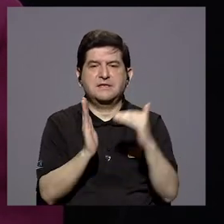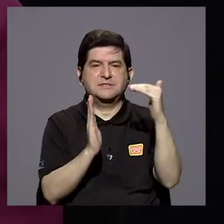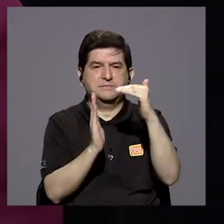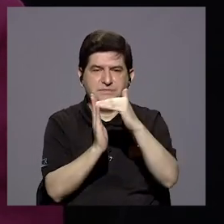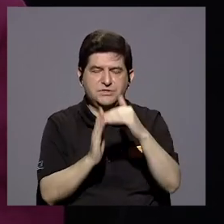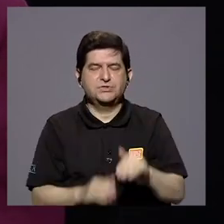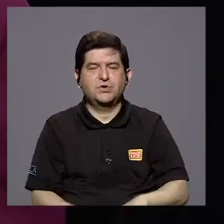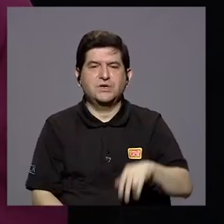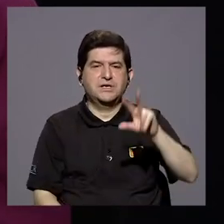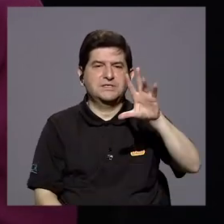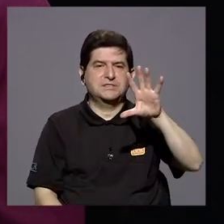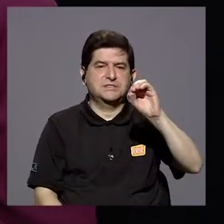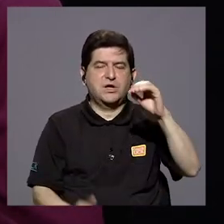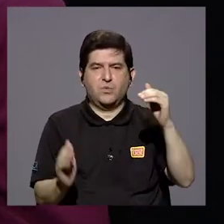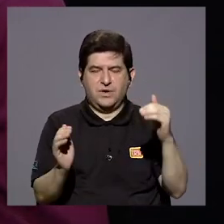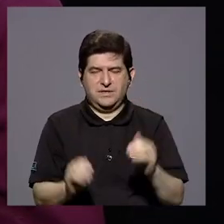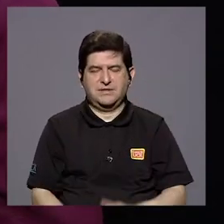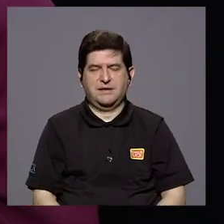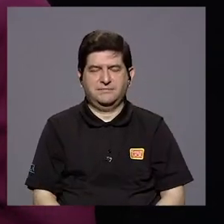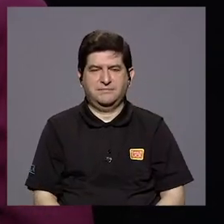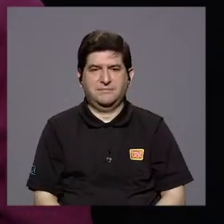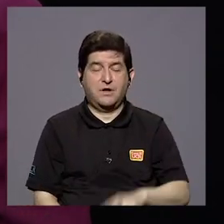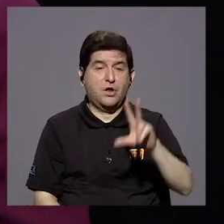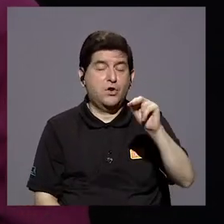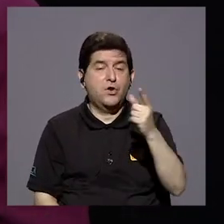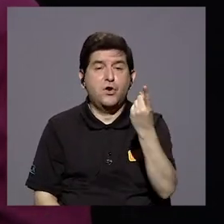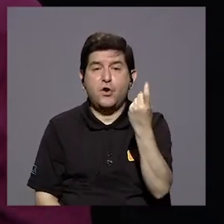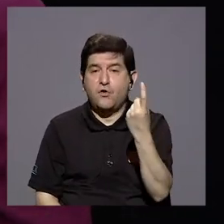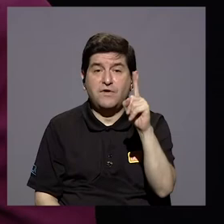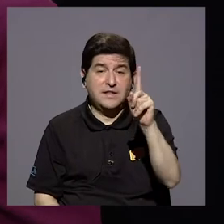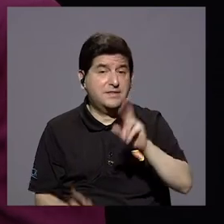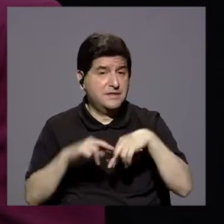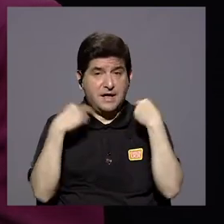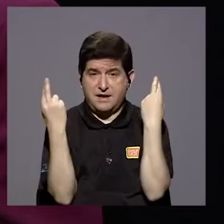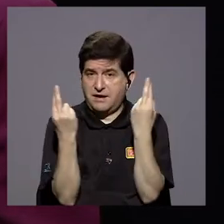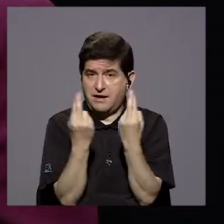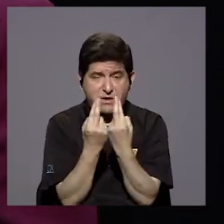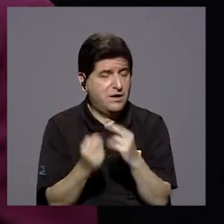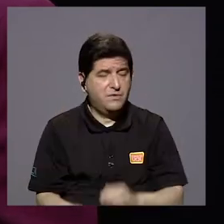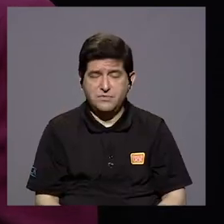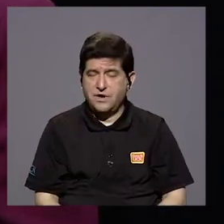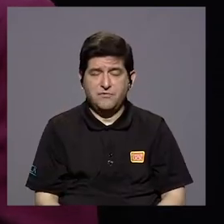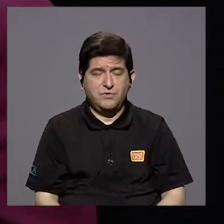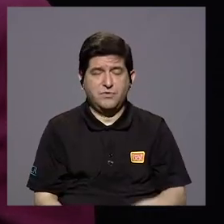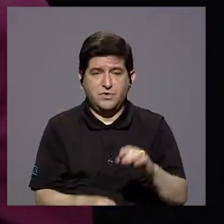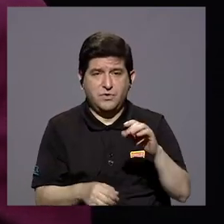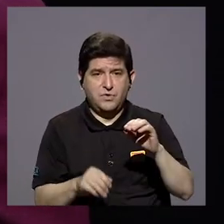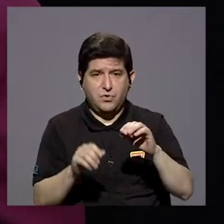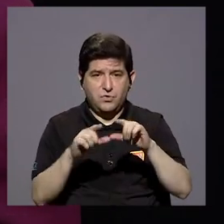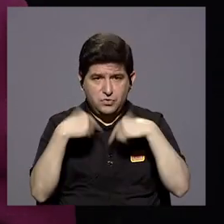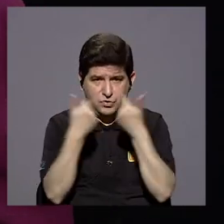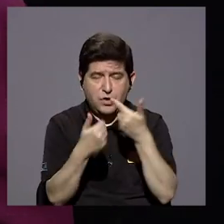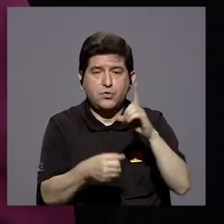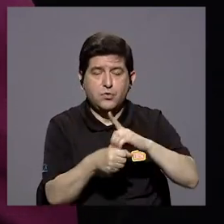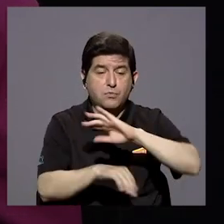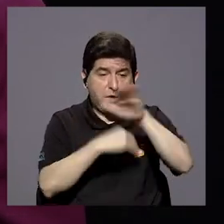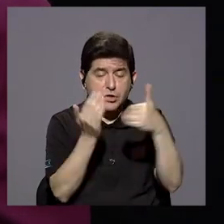3.050.000. No puede faltar usted ni siquiera una reunión de fracción, porque todas tienen